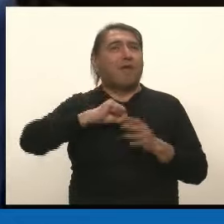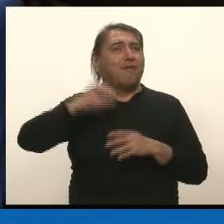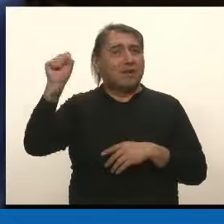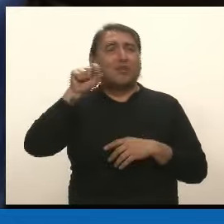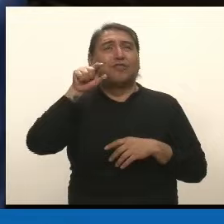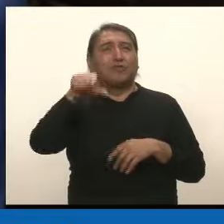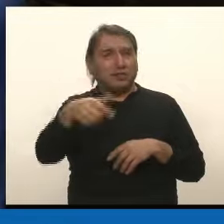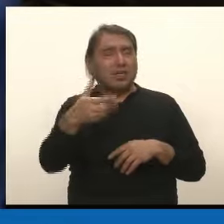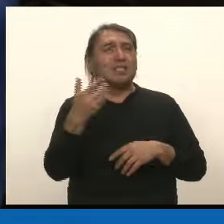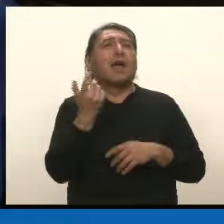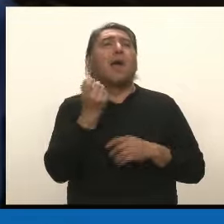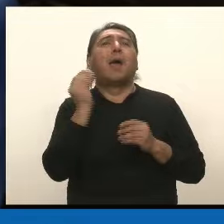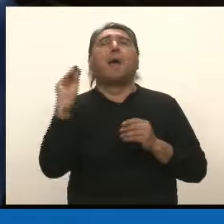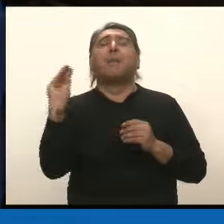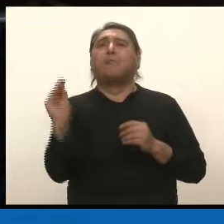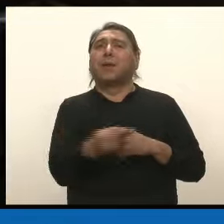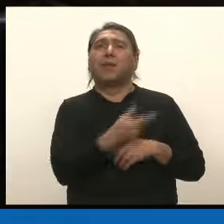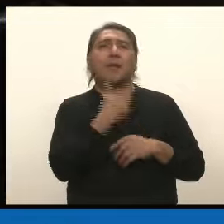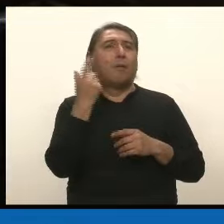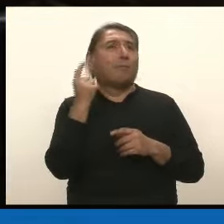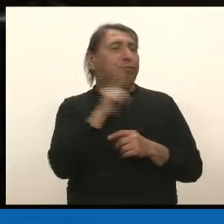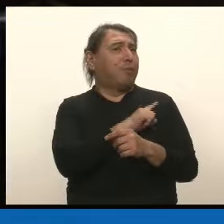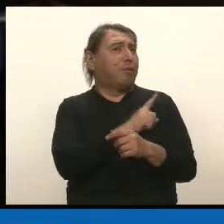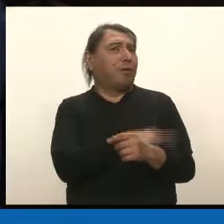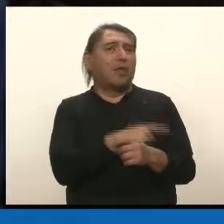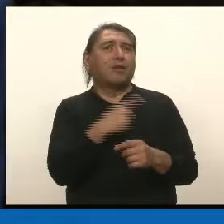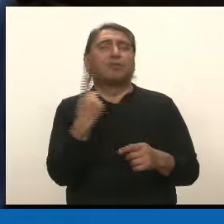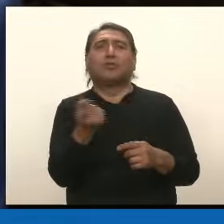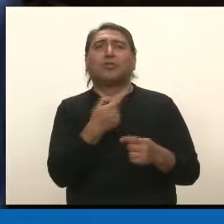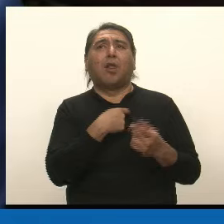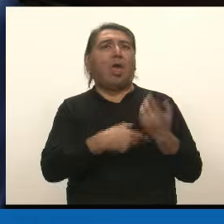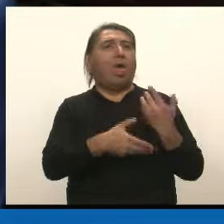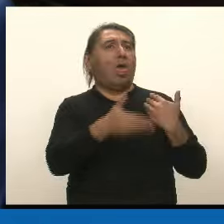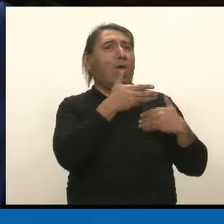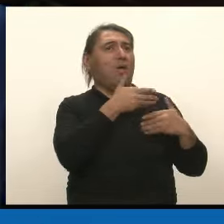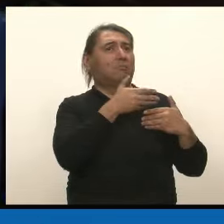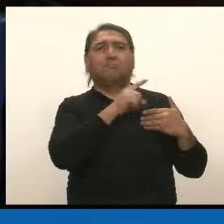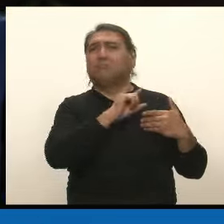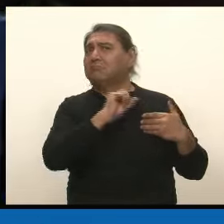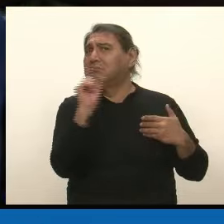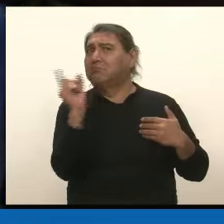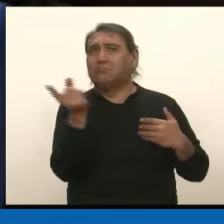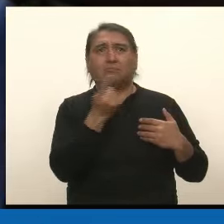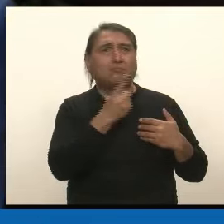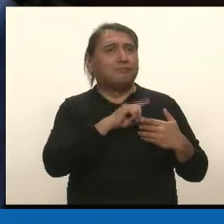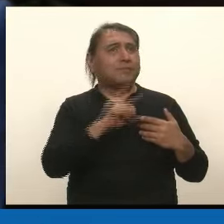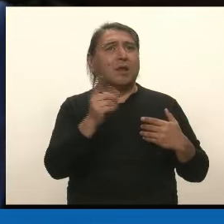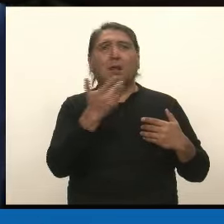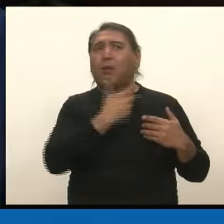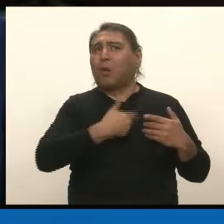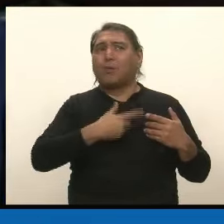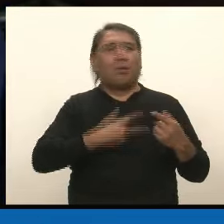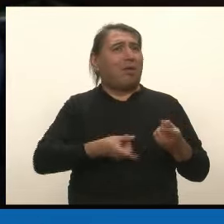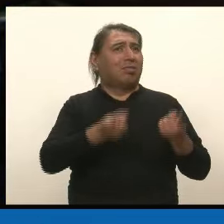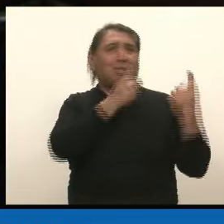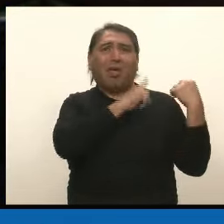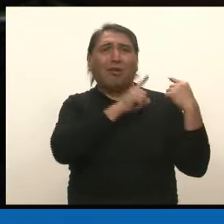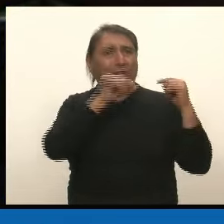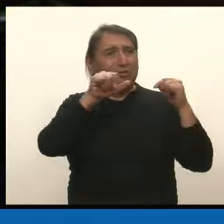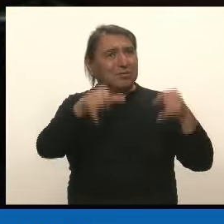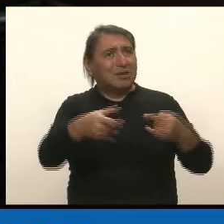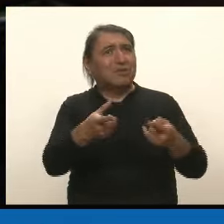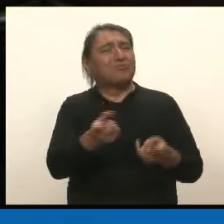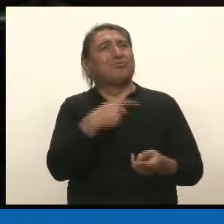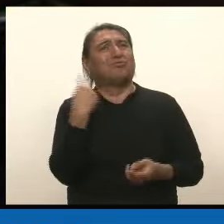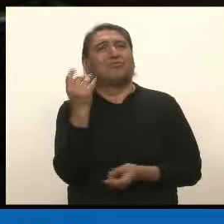pérdida de poder adquisitivo no hace falta que nos vayamos tan atrás ocurrió en el gobierno anterior y Nosotros